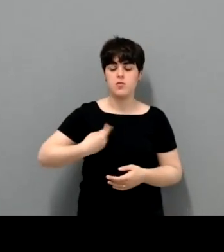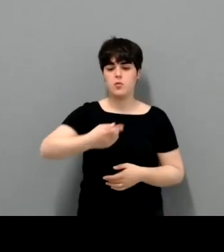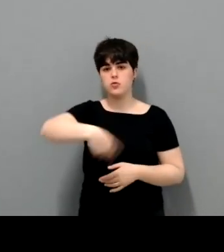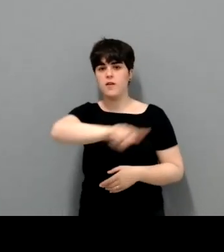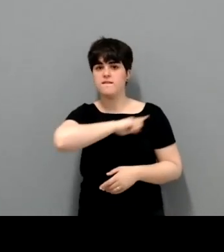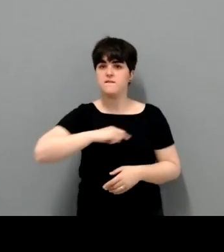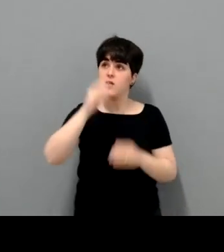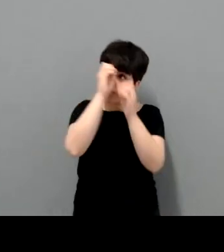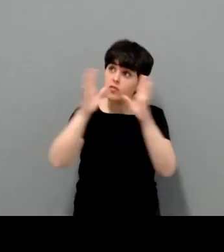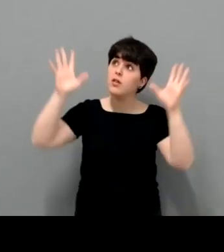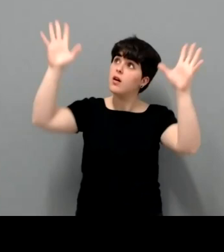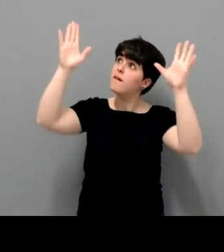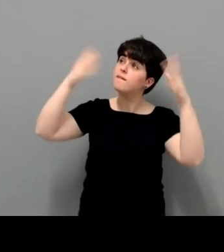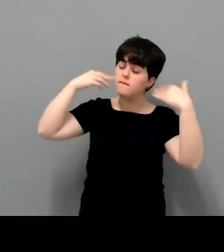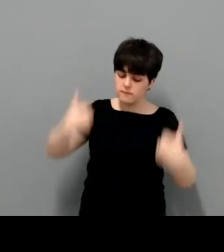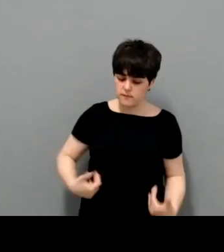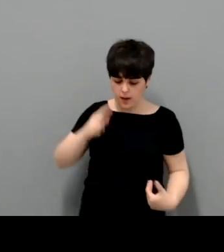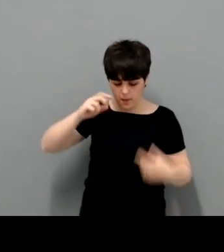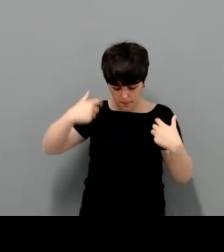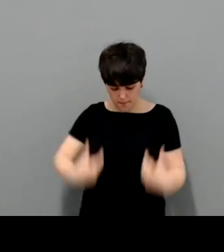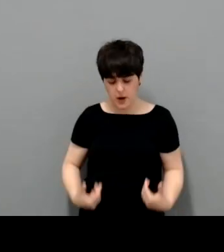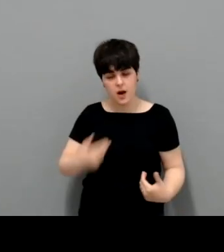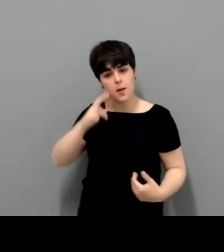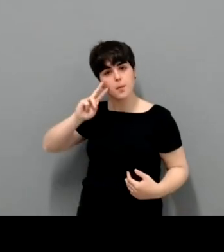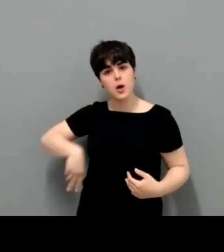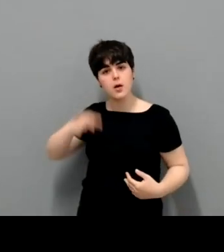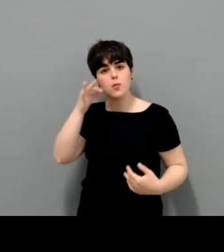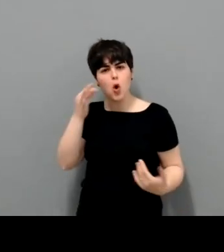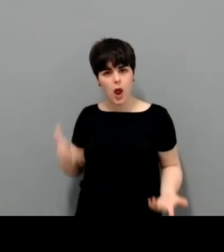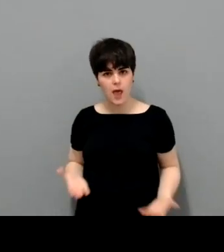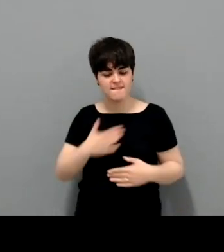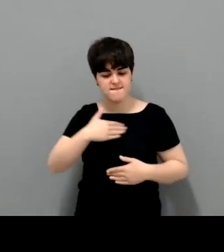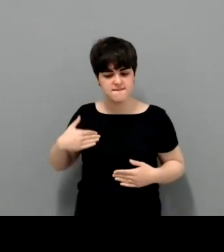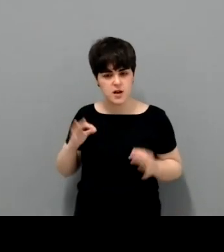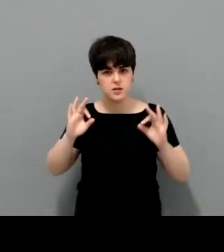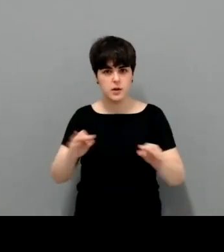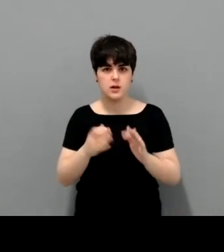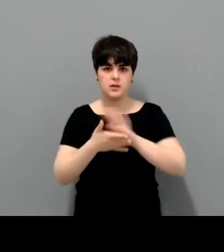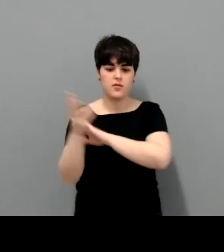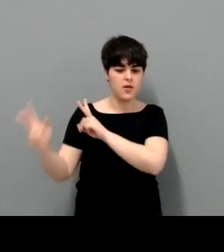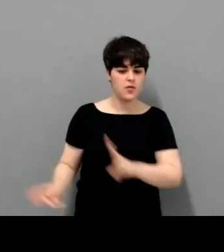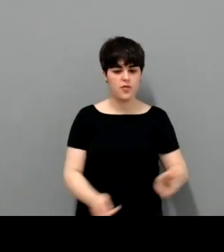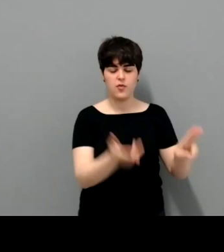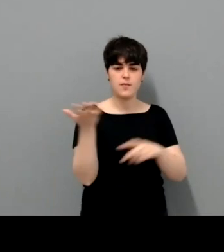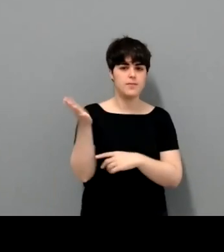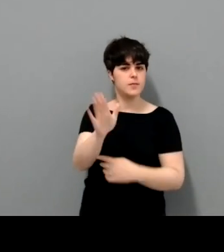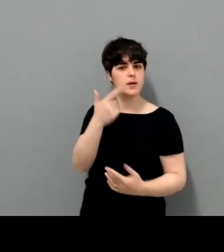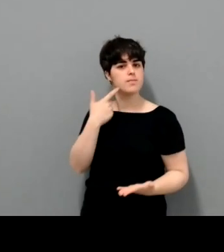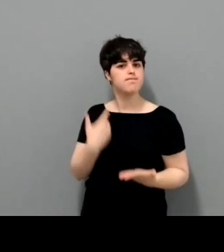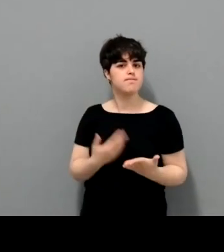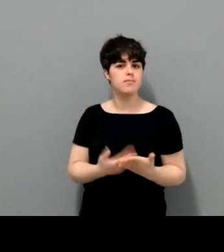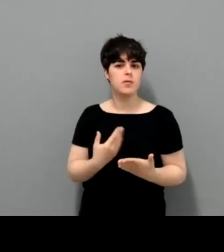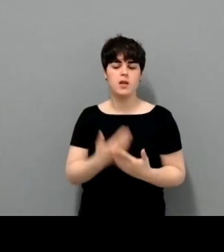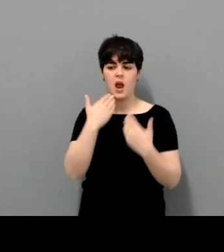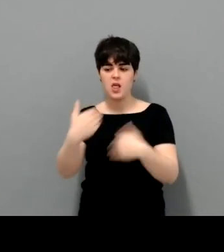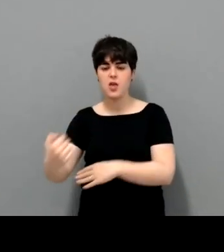ser, mujeres. Y este documental es un ejemplo esclarecedor también de que con apoyos